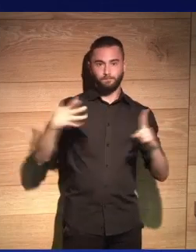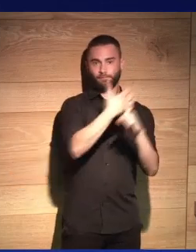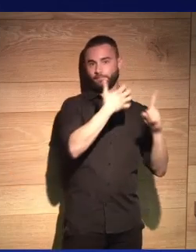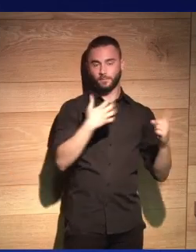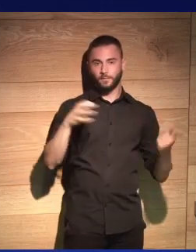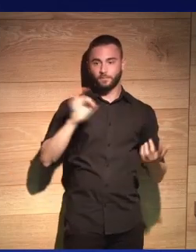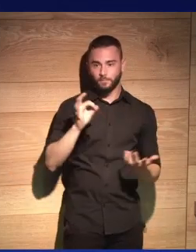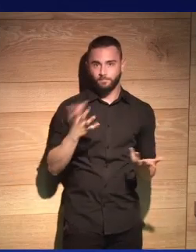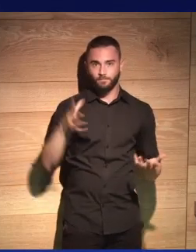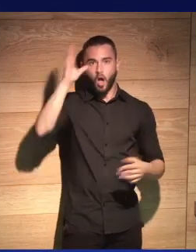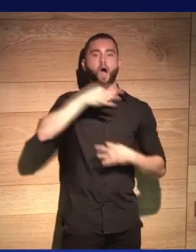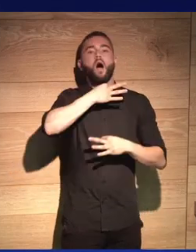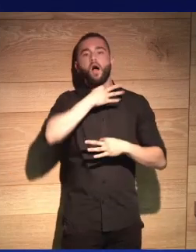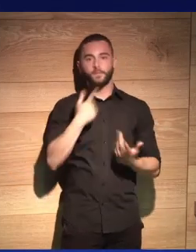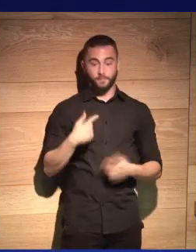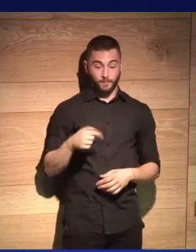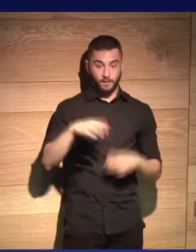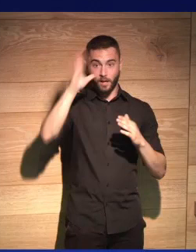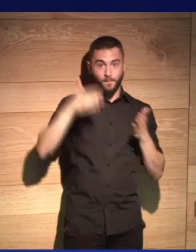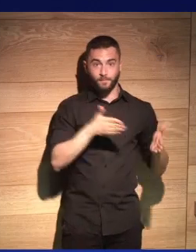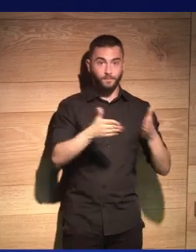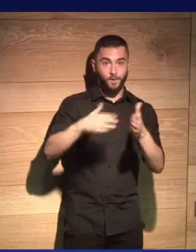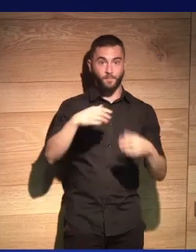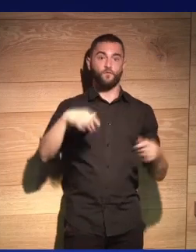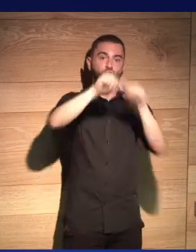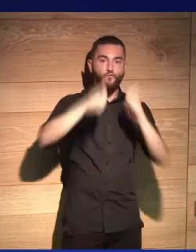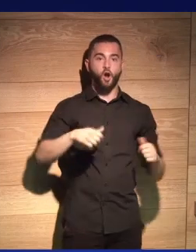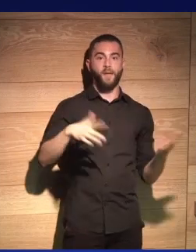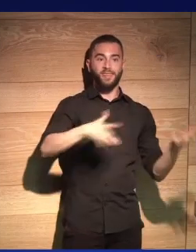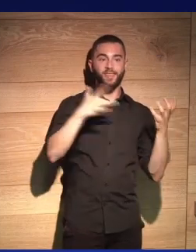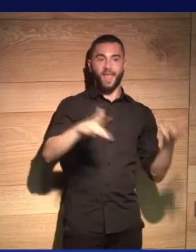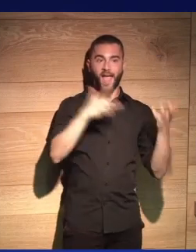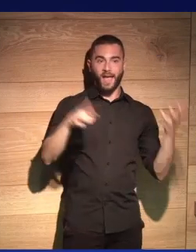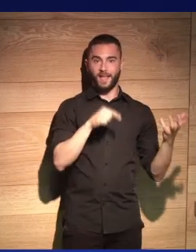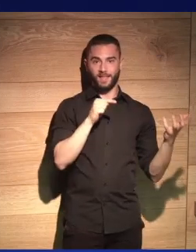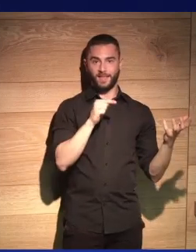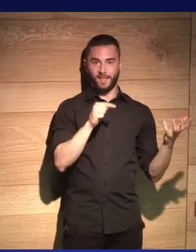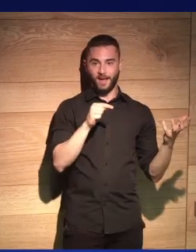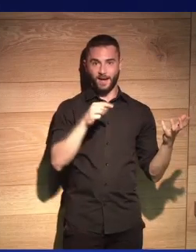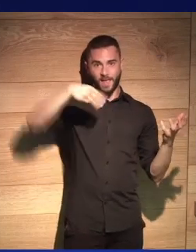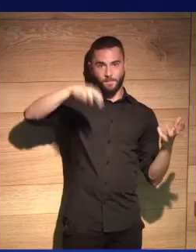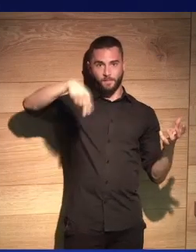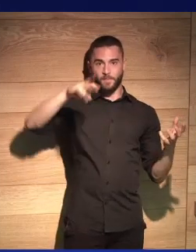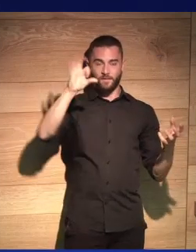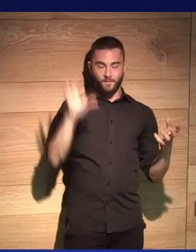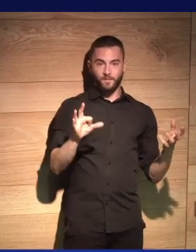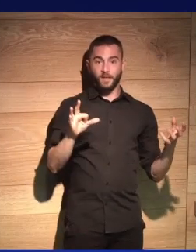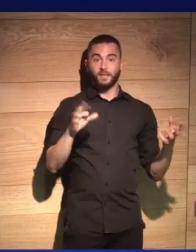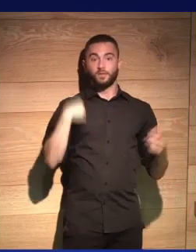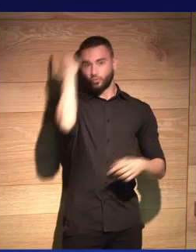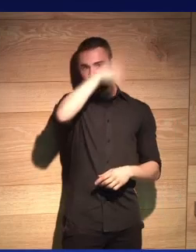esta alberca con forma de guitarra en Memphis, Tennessee. Su cara en mi imaginación toda azul,